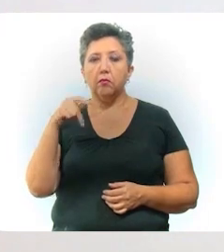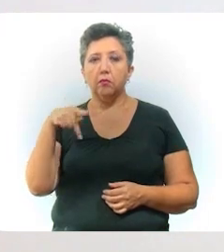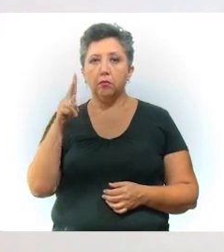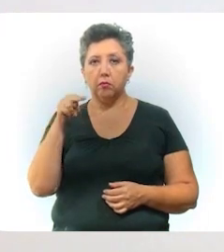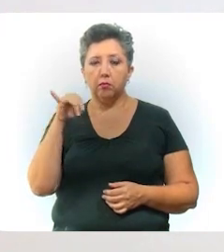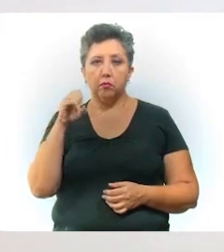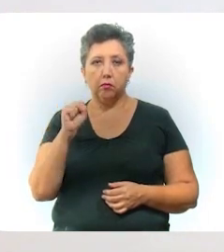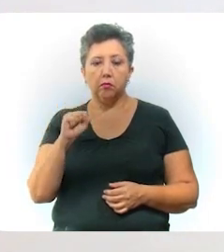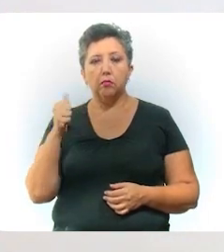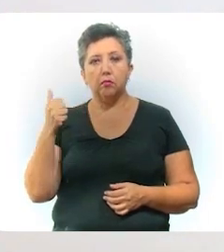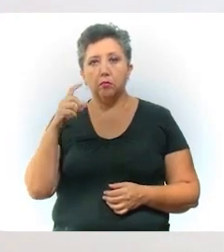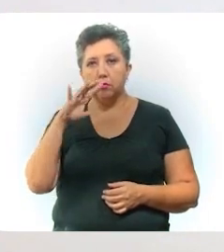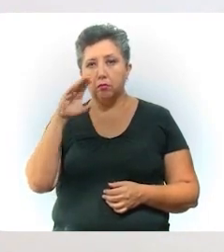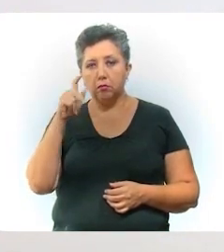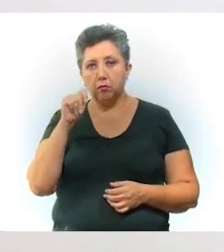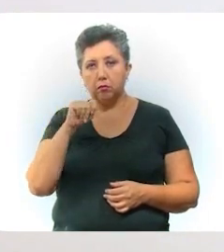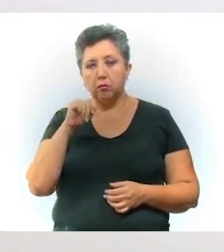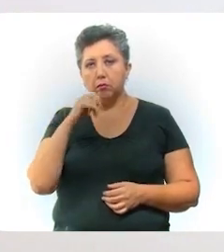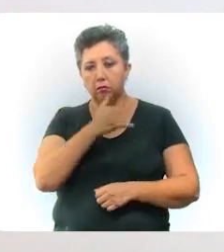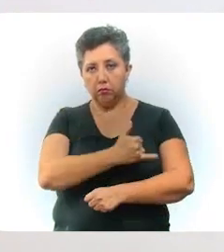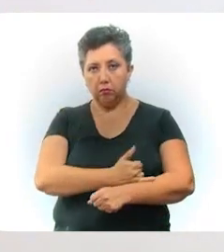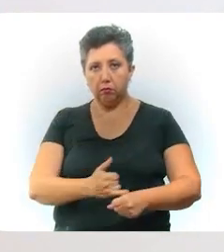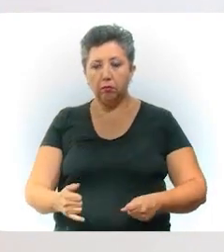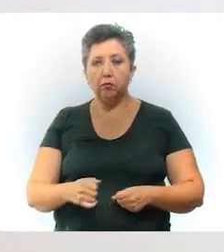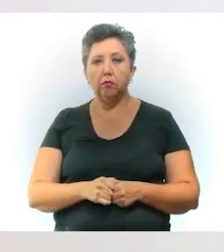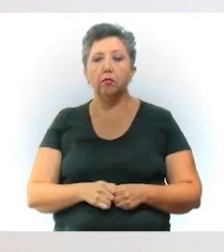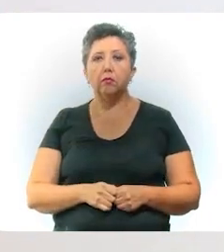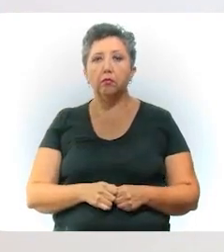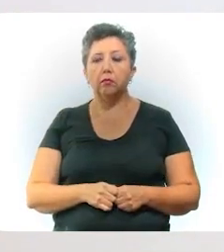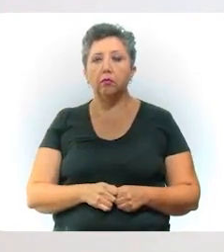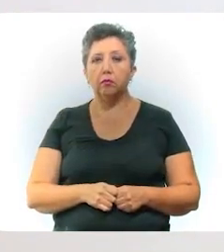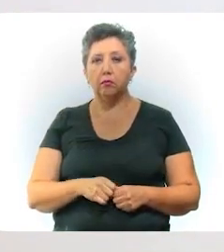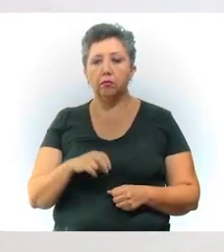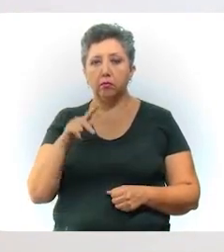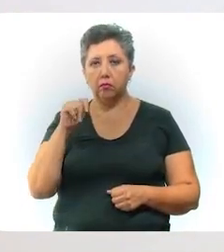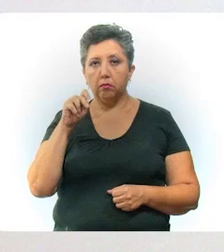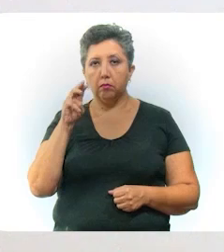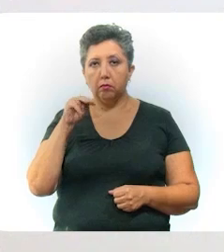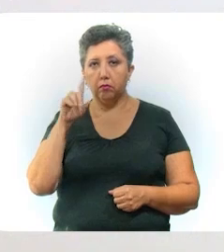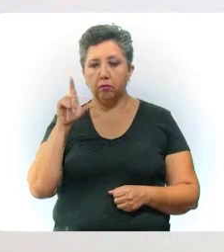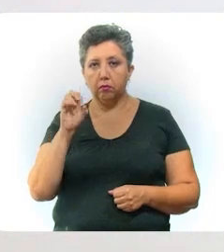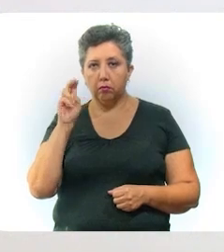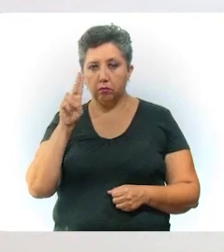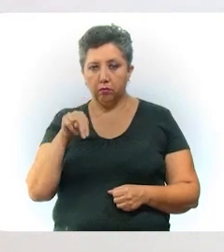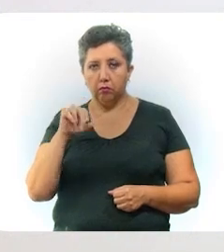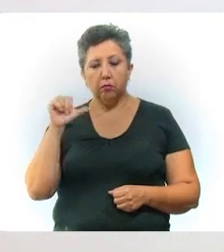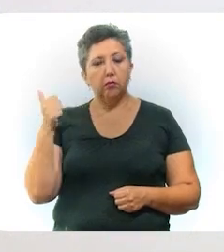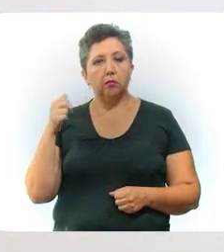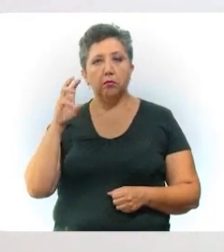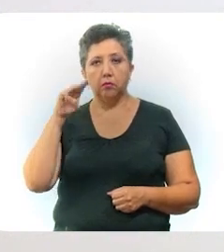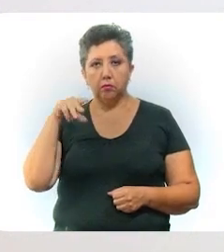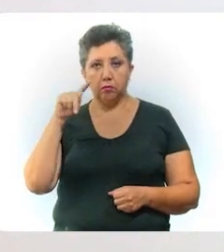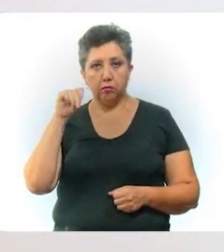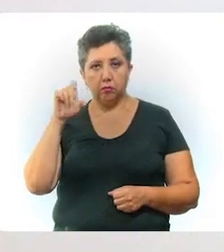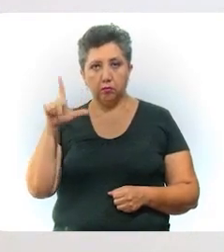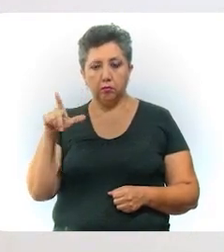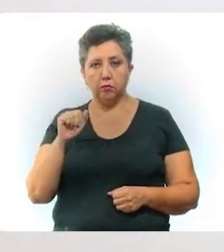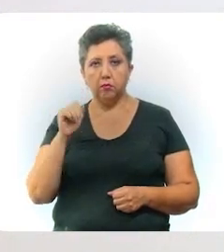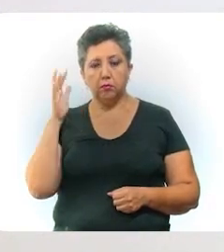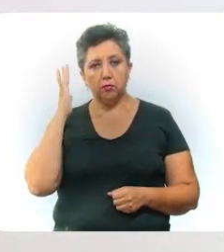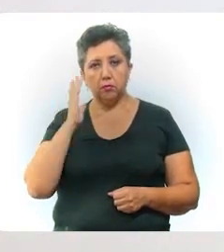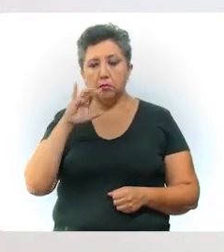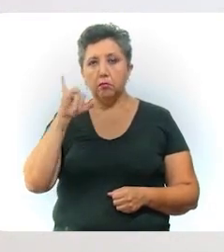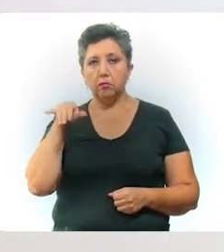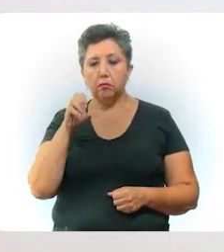Canacín, 1 en Chaxinquín, 1 en Izamal, 1 en Temozón y 1 en Motul, y 1 en San